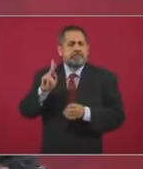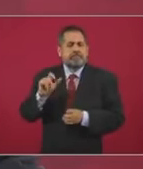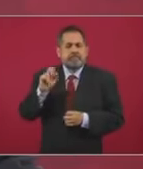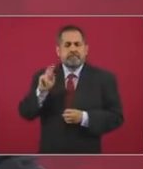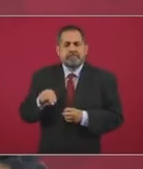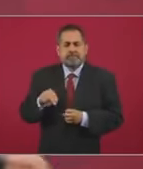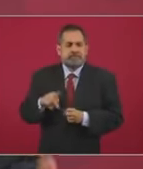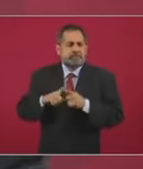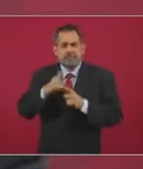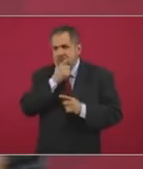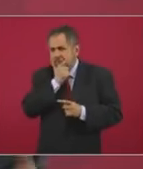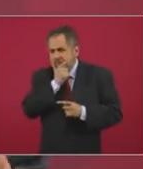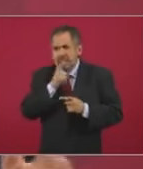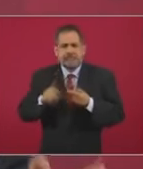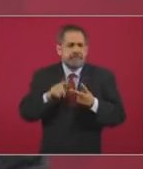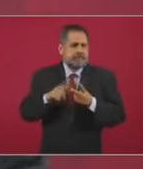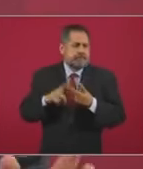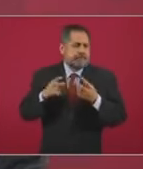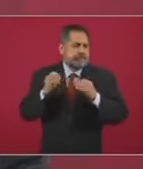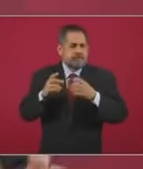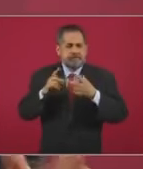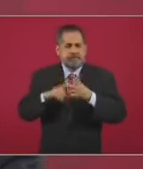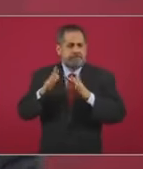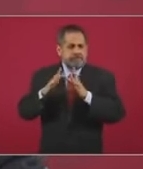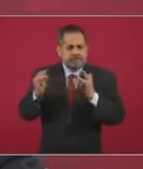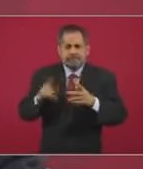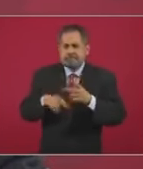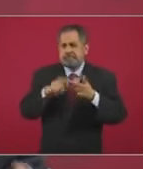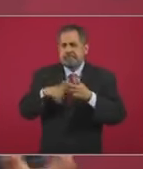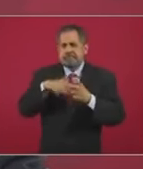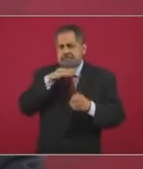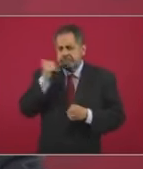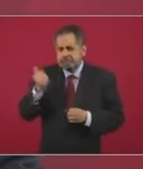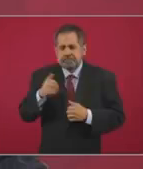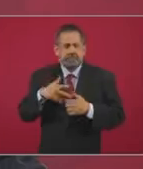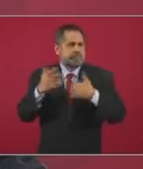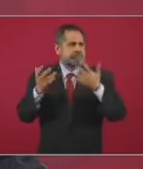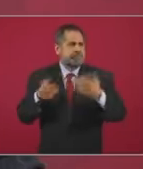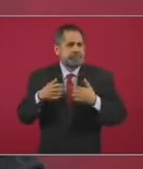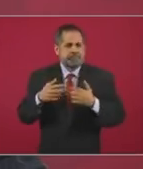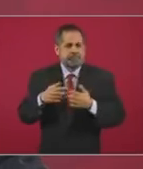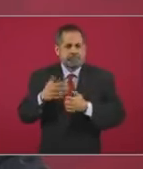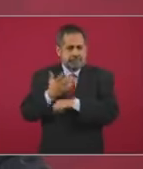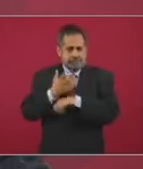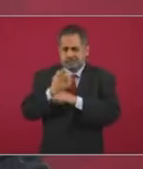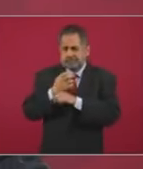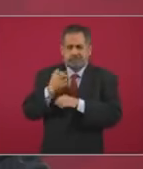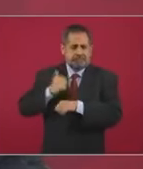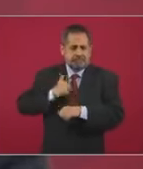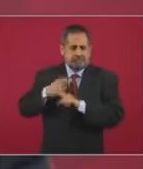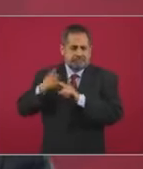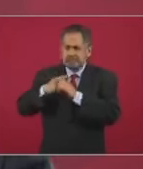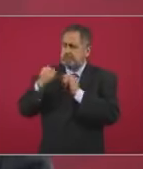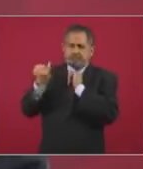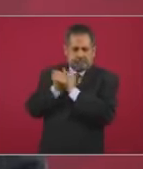tienen Inglaterra o el Reino Unido, Francia, Alemania, Estados Unidos, Canadá,